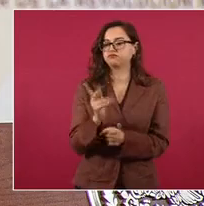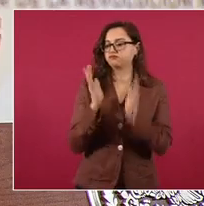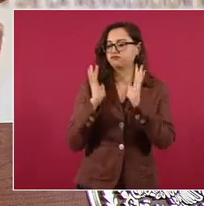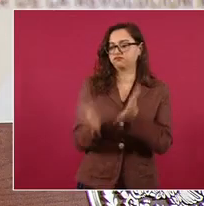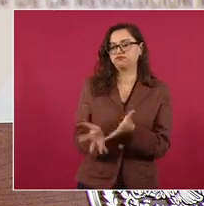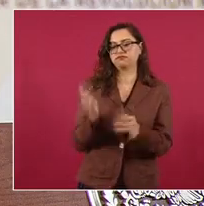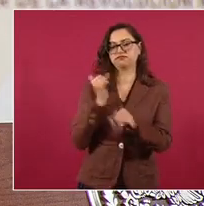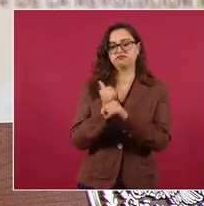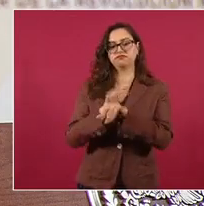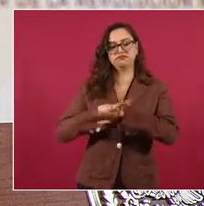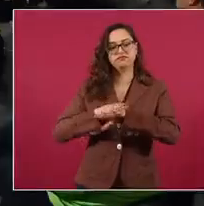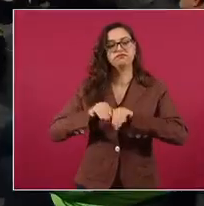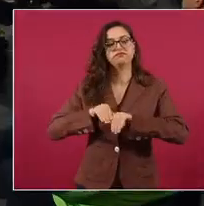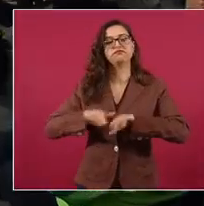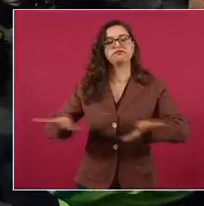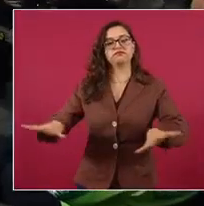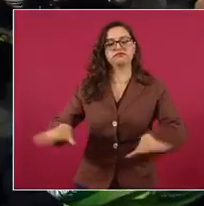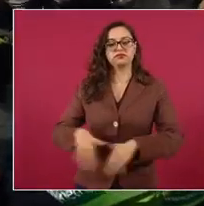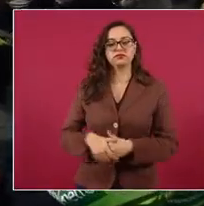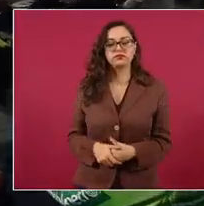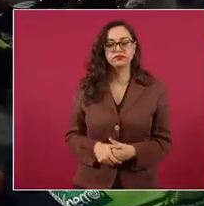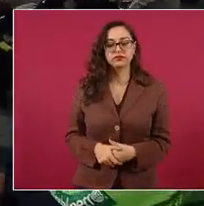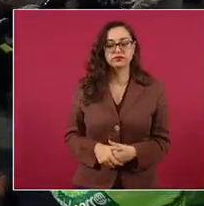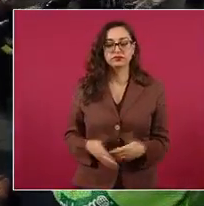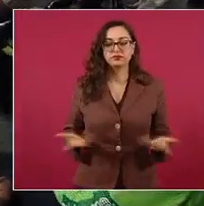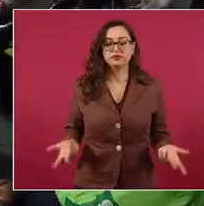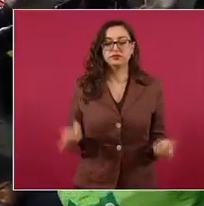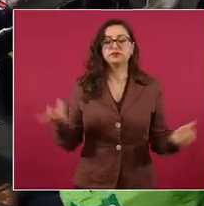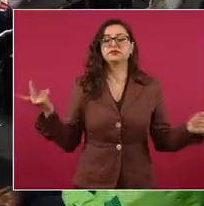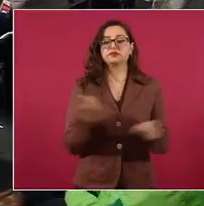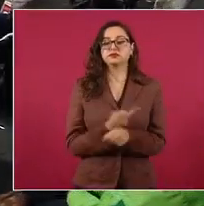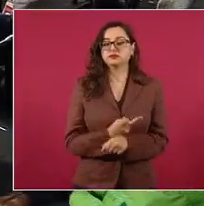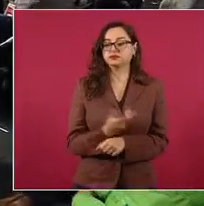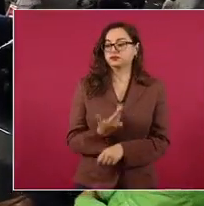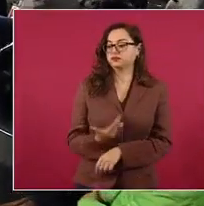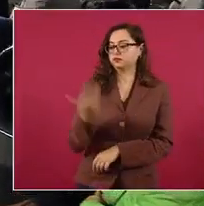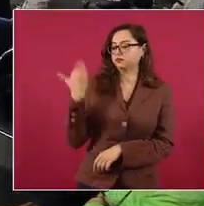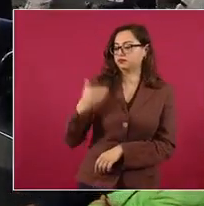porque inmediatamente surgió